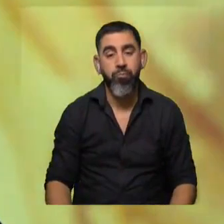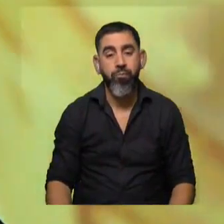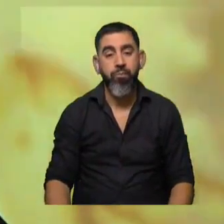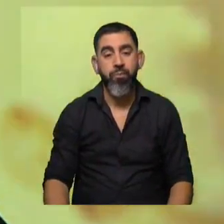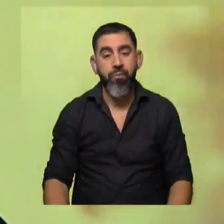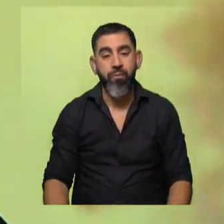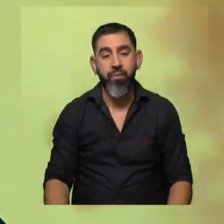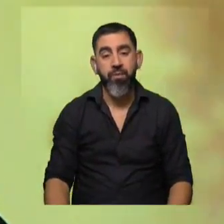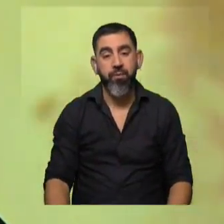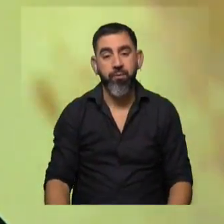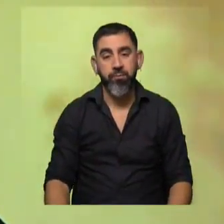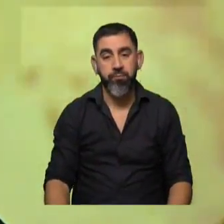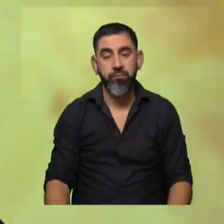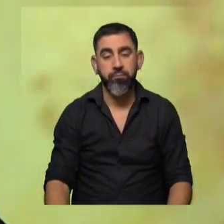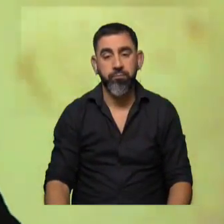a